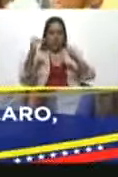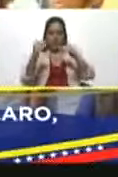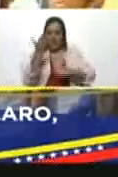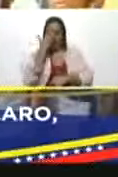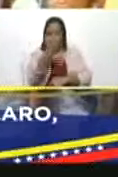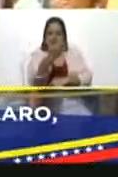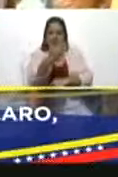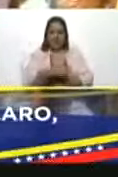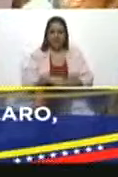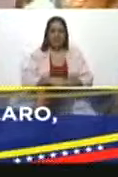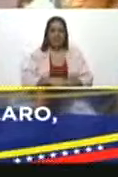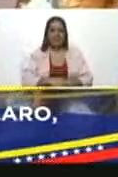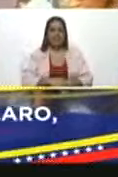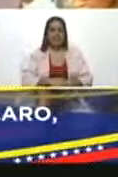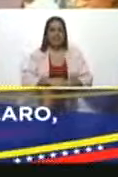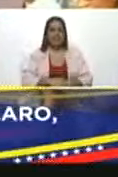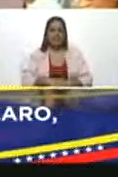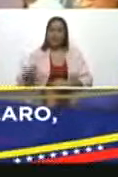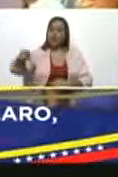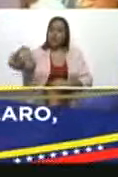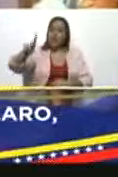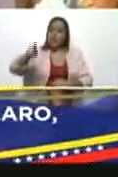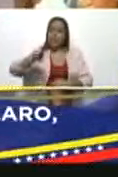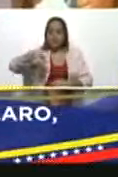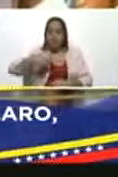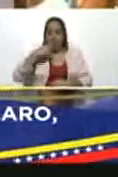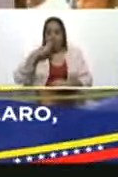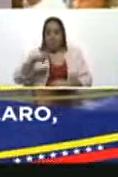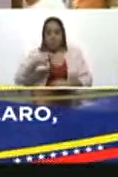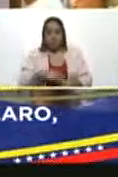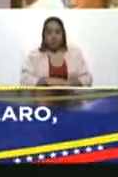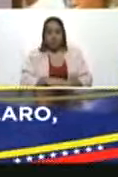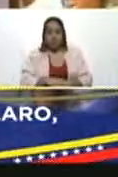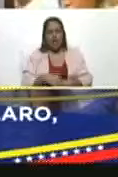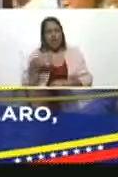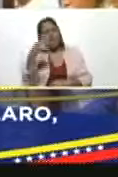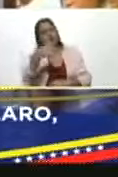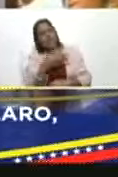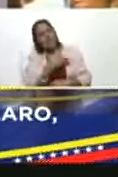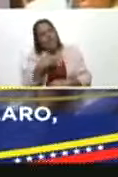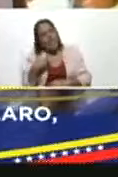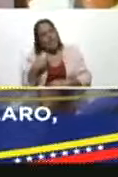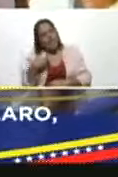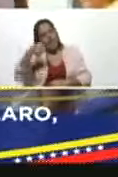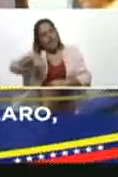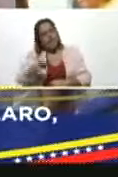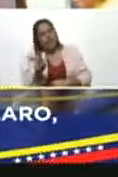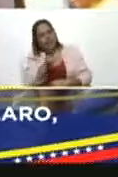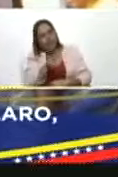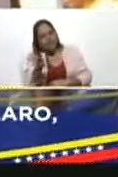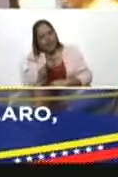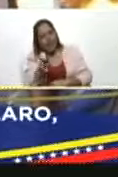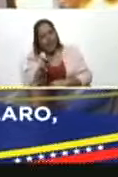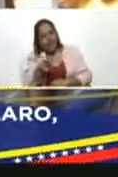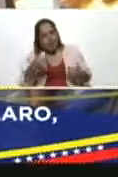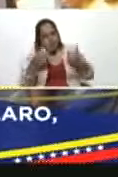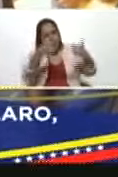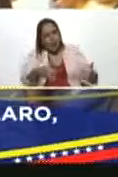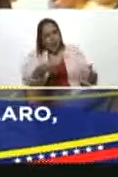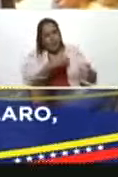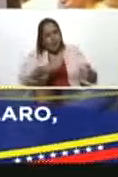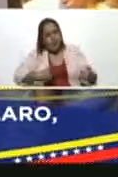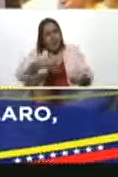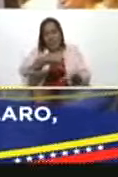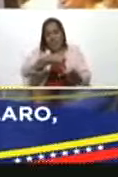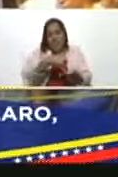cara. Y ustedes también pueden responder. ¿Tú quisieras tener en Venezuela un presidente